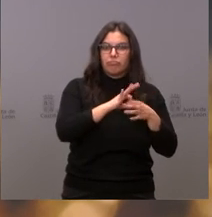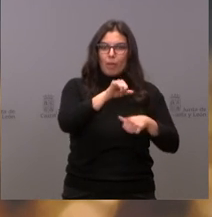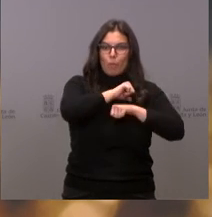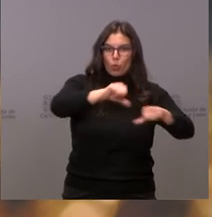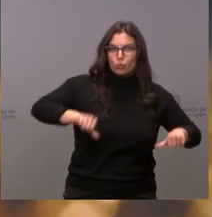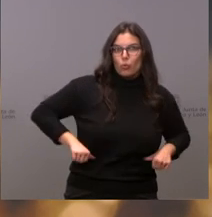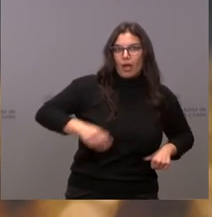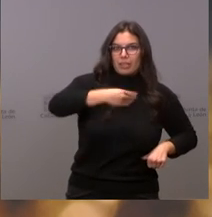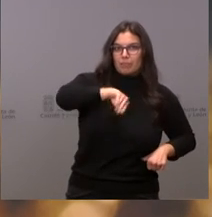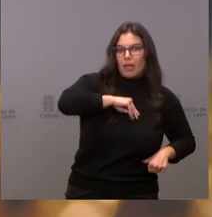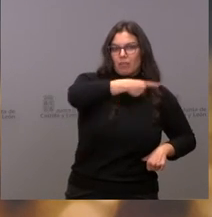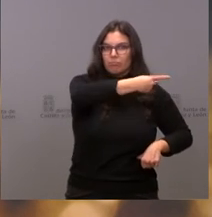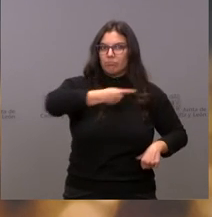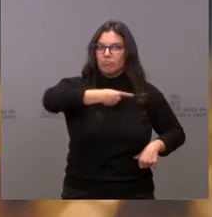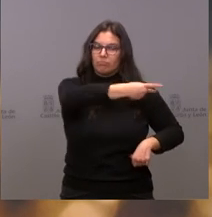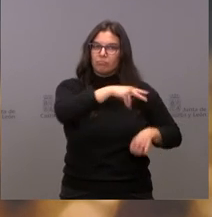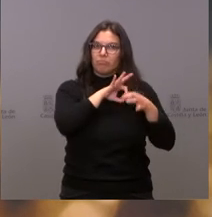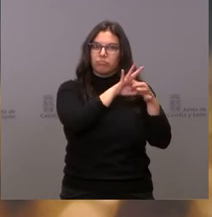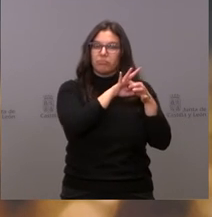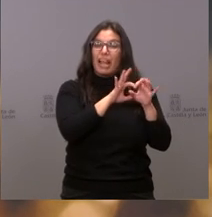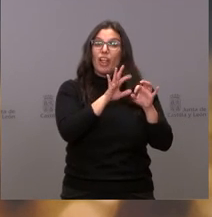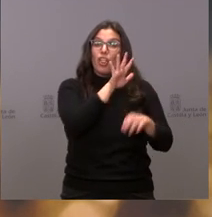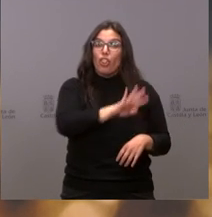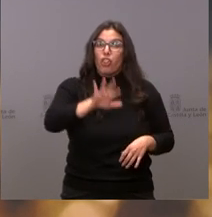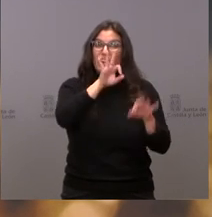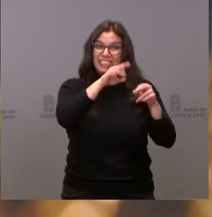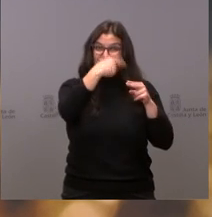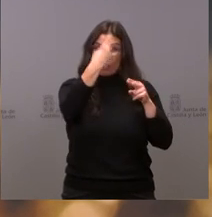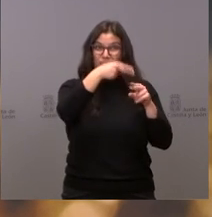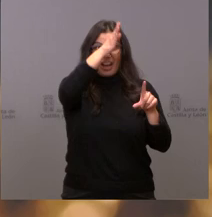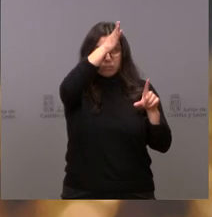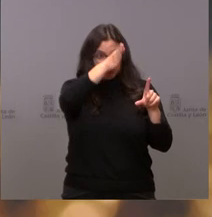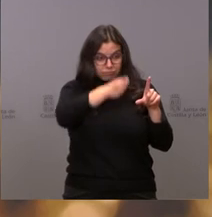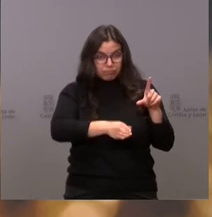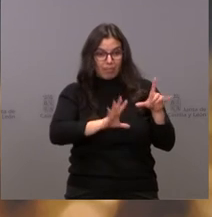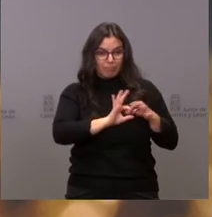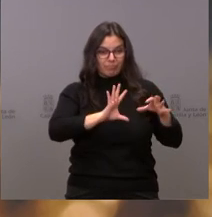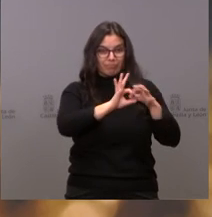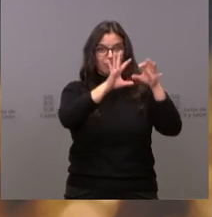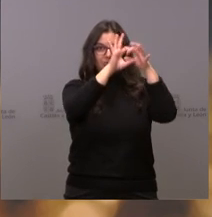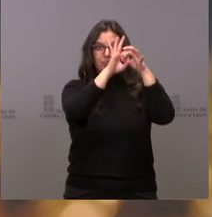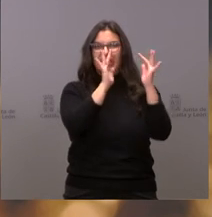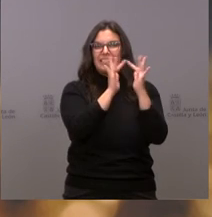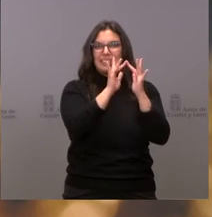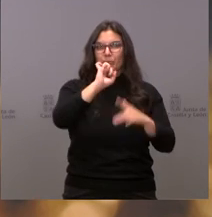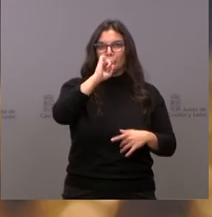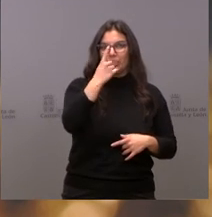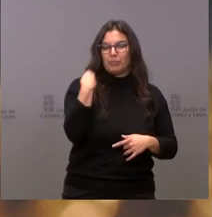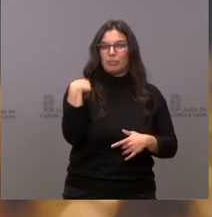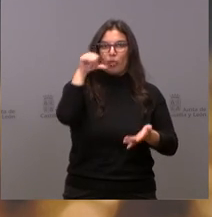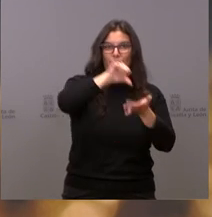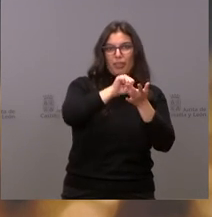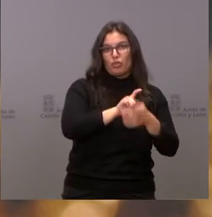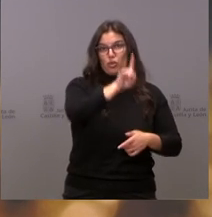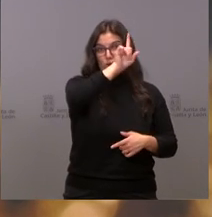con españa y especialmente las zonas fronterizas y con las que tenemos más relaciones de la región centro y